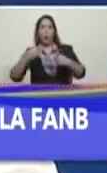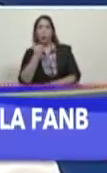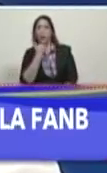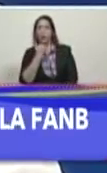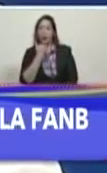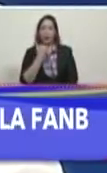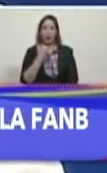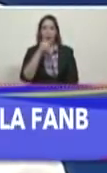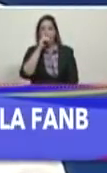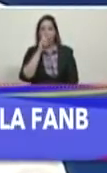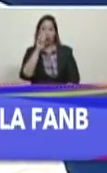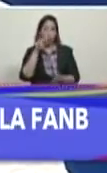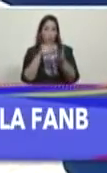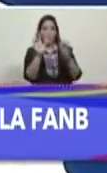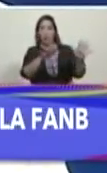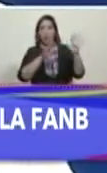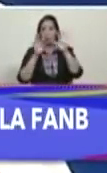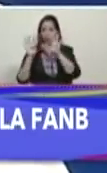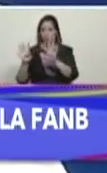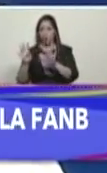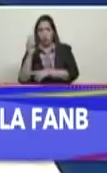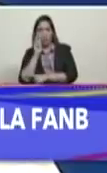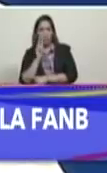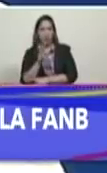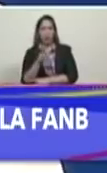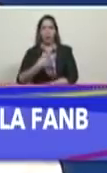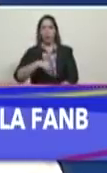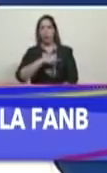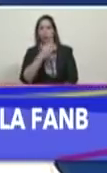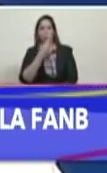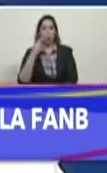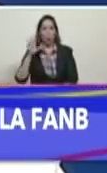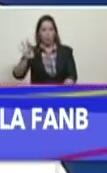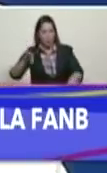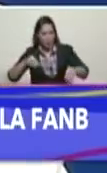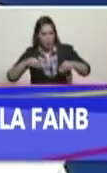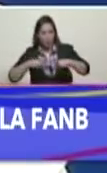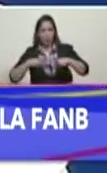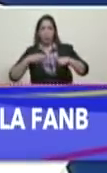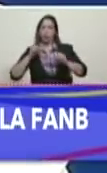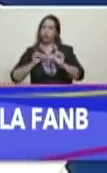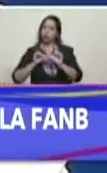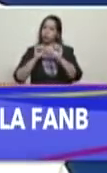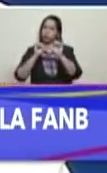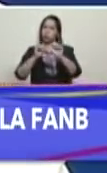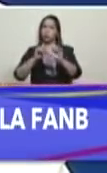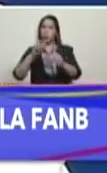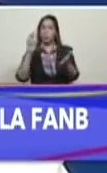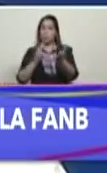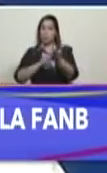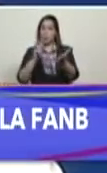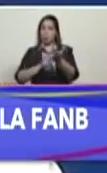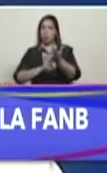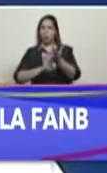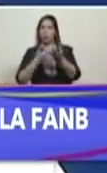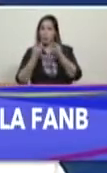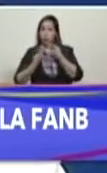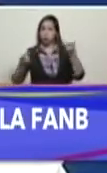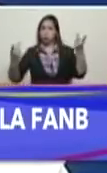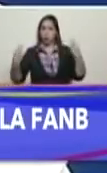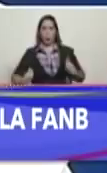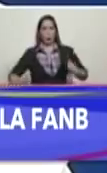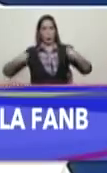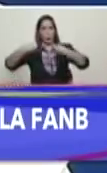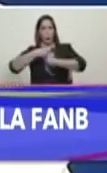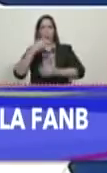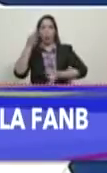2019, ayúdanos en nuestro compromiso de ceñirnos la cintura con la verdad, uniformarnos con la